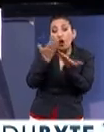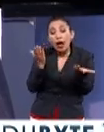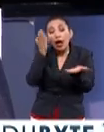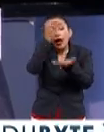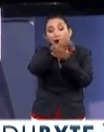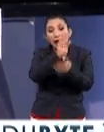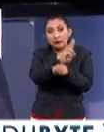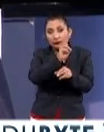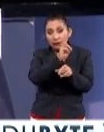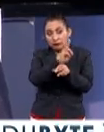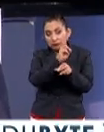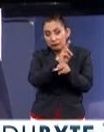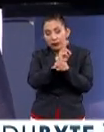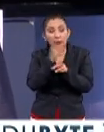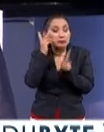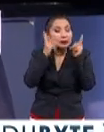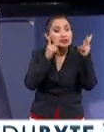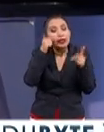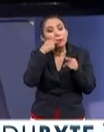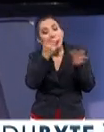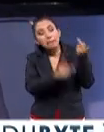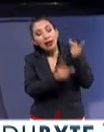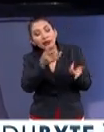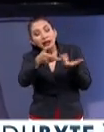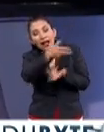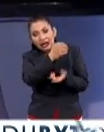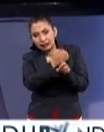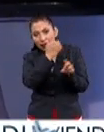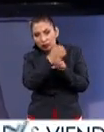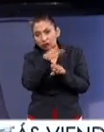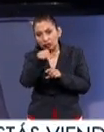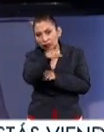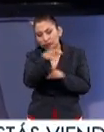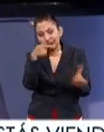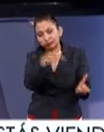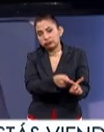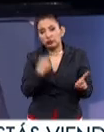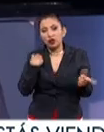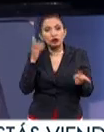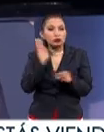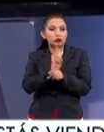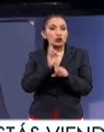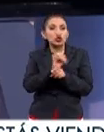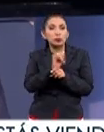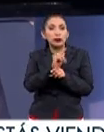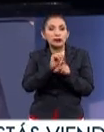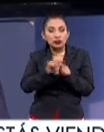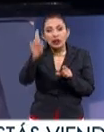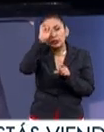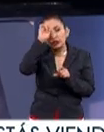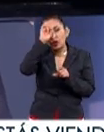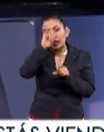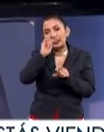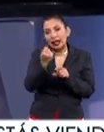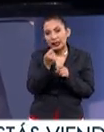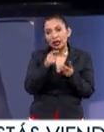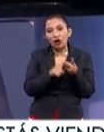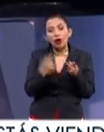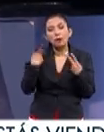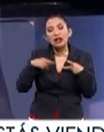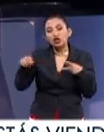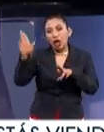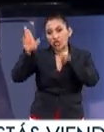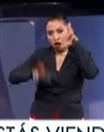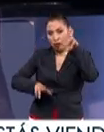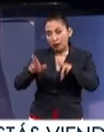algunas entidades para conversarlo con estas figuras a quienes va dirigido, con los supervisores, con los asesores técnicos, con gente